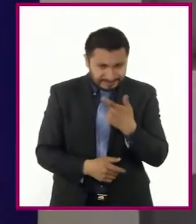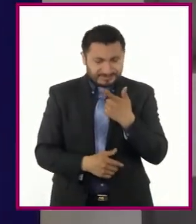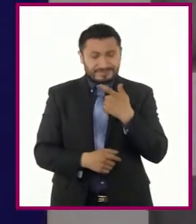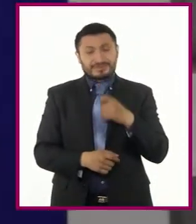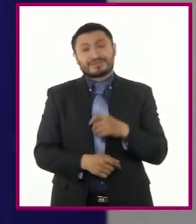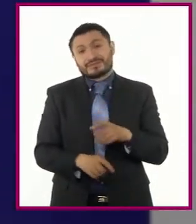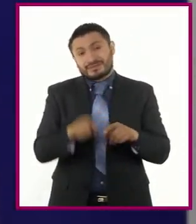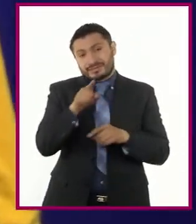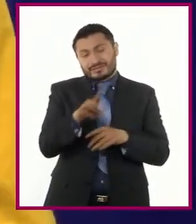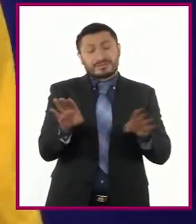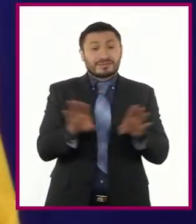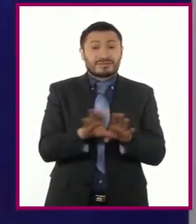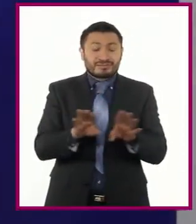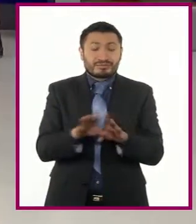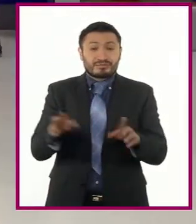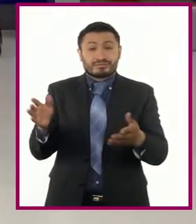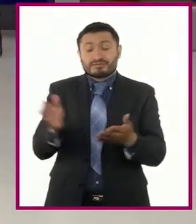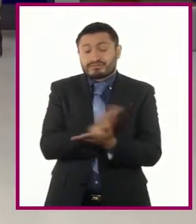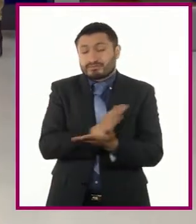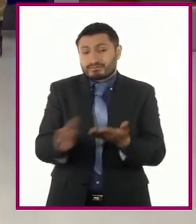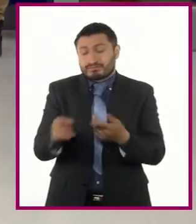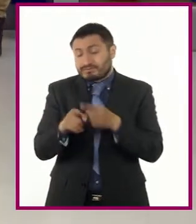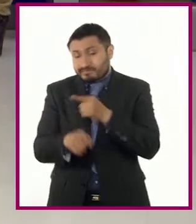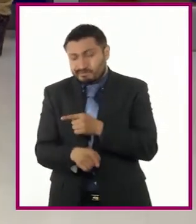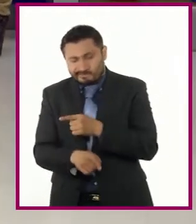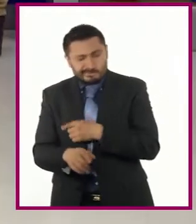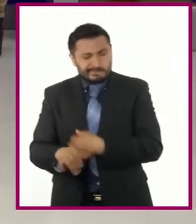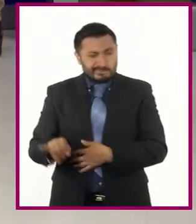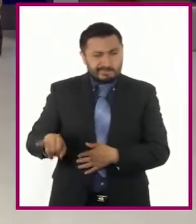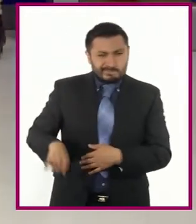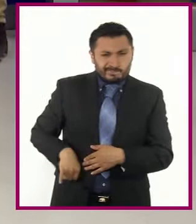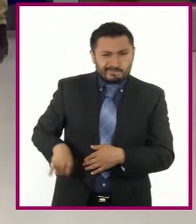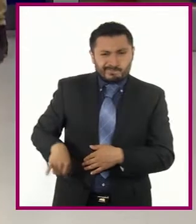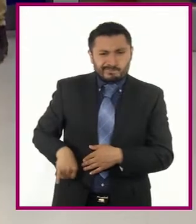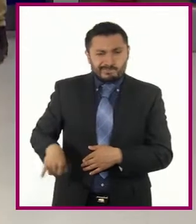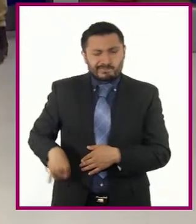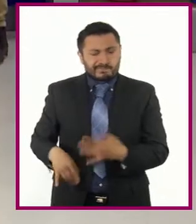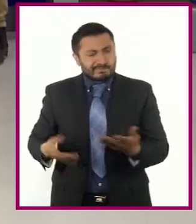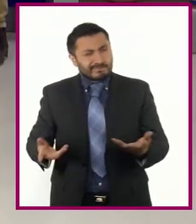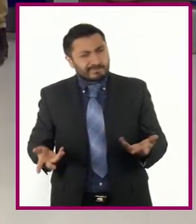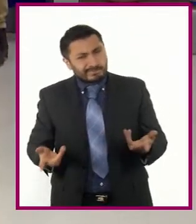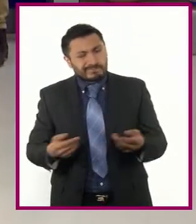¿Cómo lograrán separarlas? ¡Qué interesante!